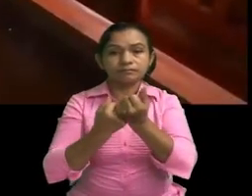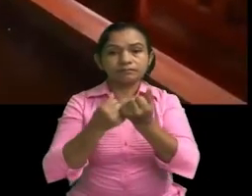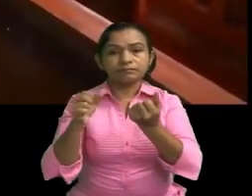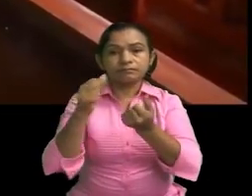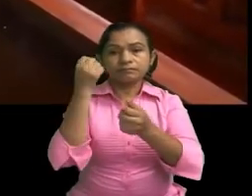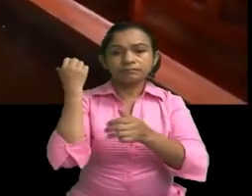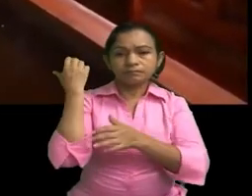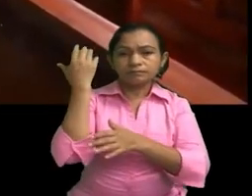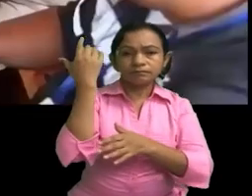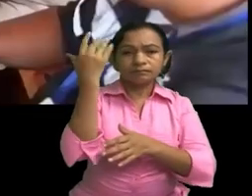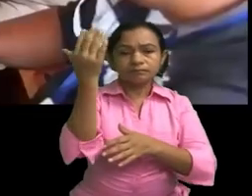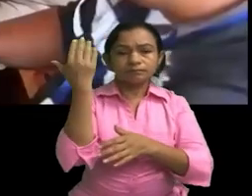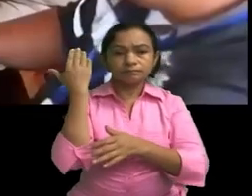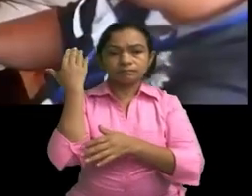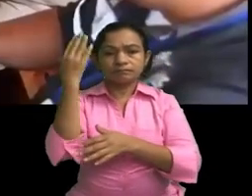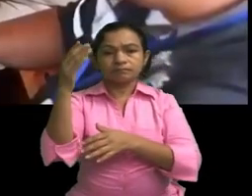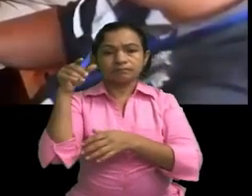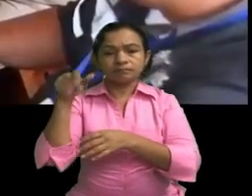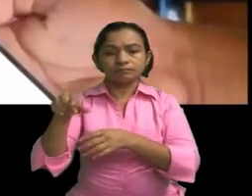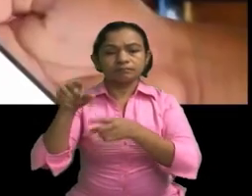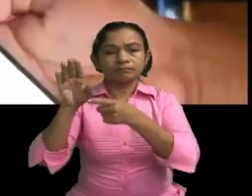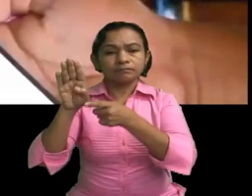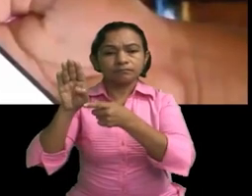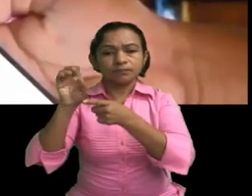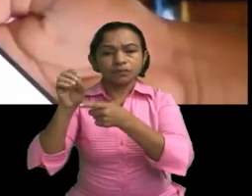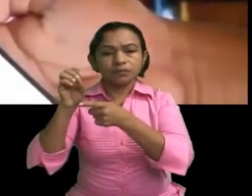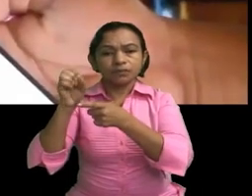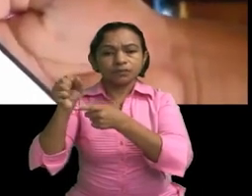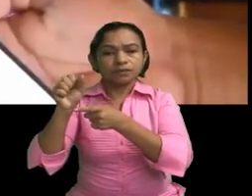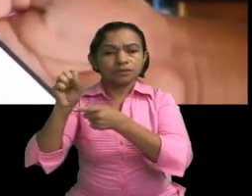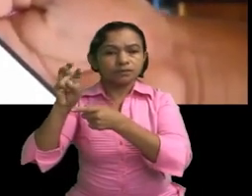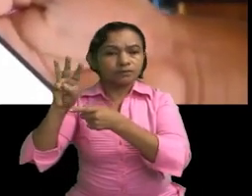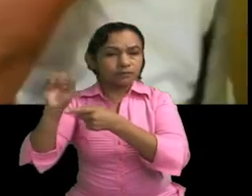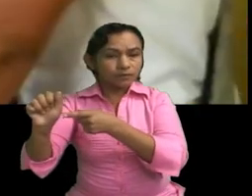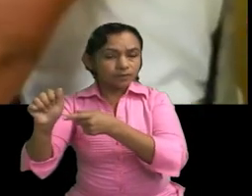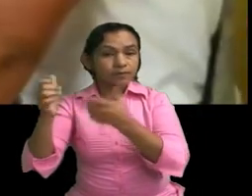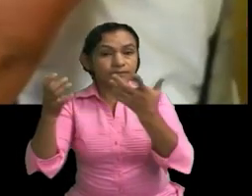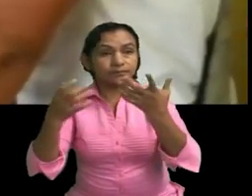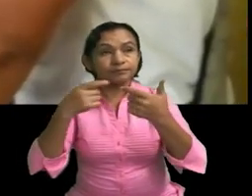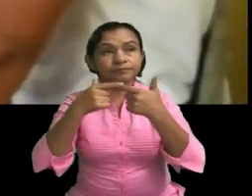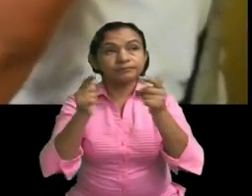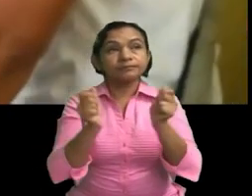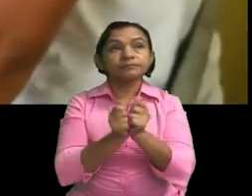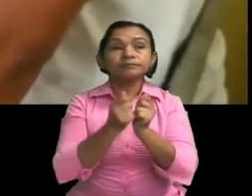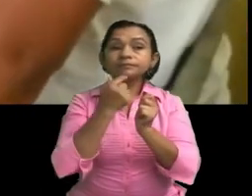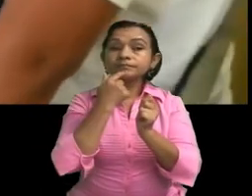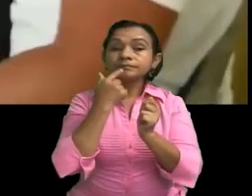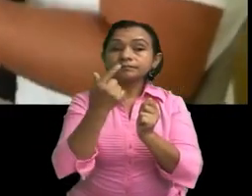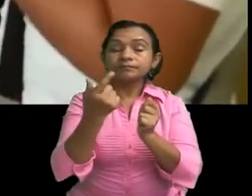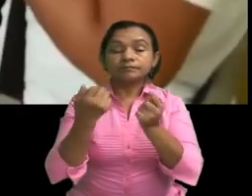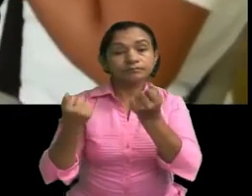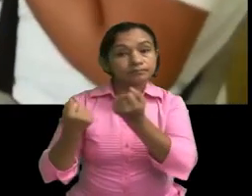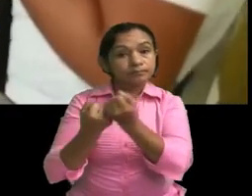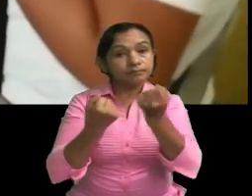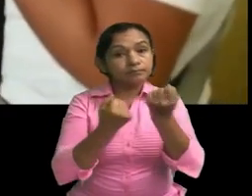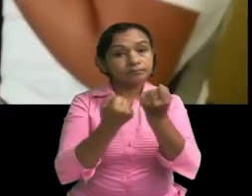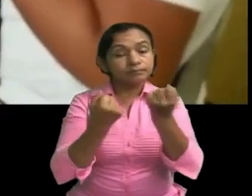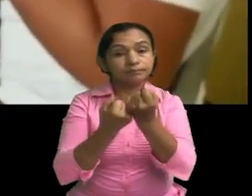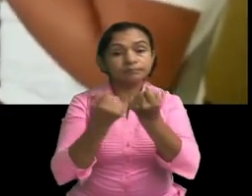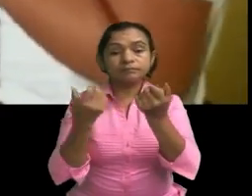bosques en la Reserva de Biosfera Bozaguas. Como cooperativa propusimos que que nos apoyen en